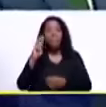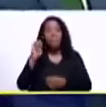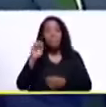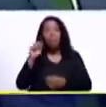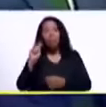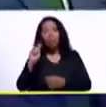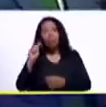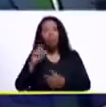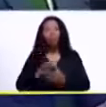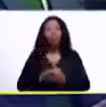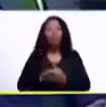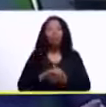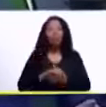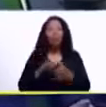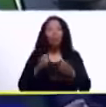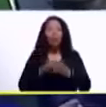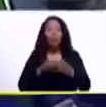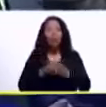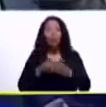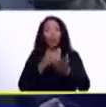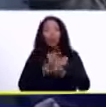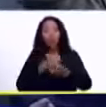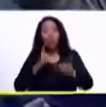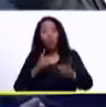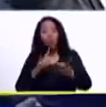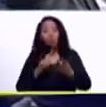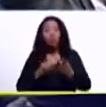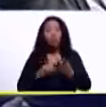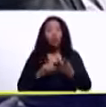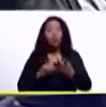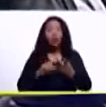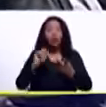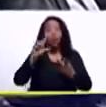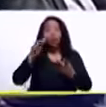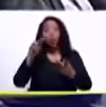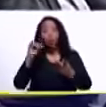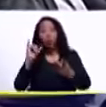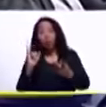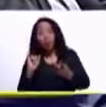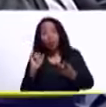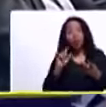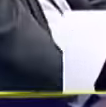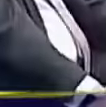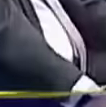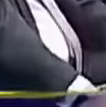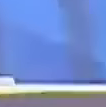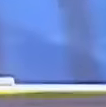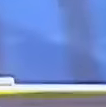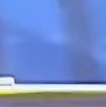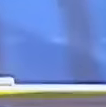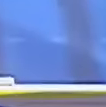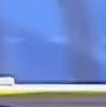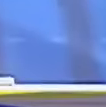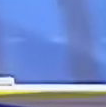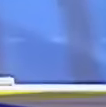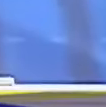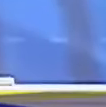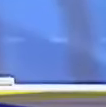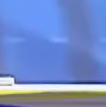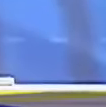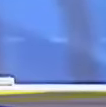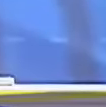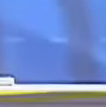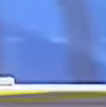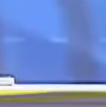de Acción Democrática, a los diputados Luis Eduardo Martínez, José Gregorio Correa, Oscar Adolfo Ronderos, también de